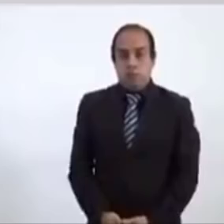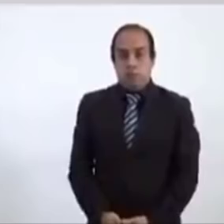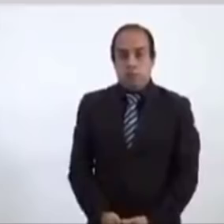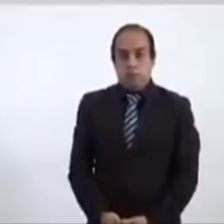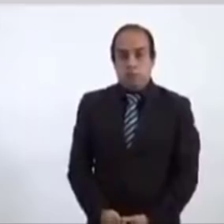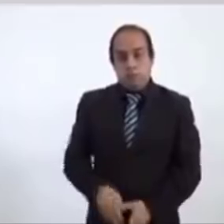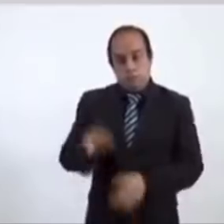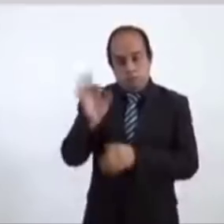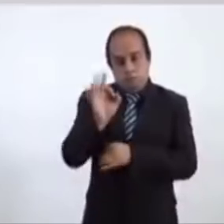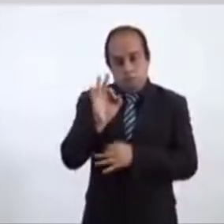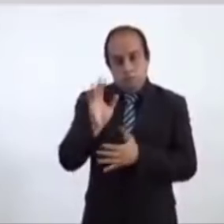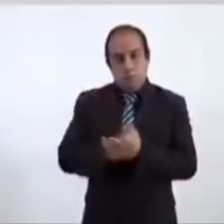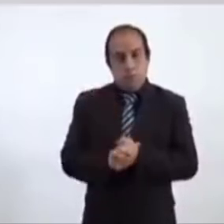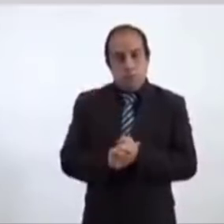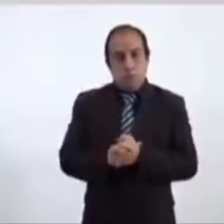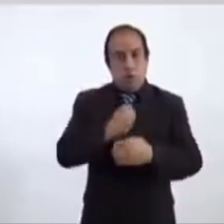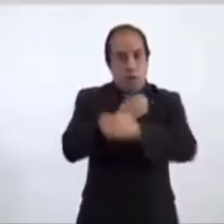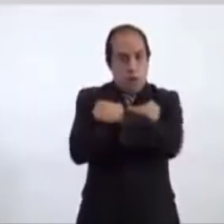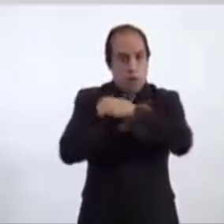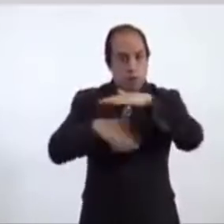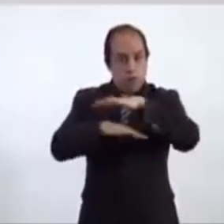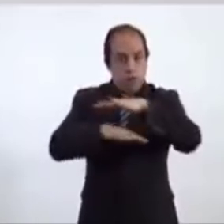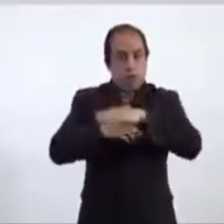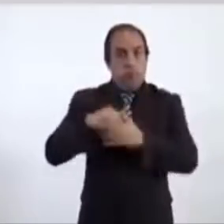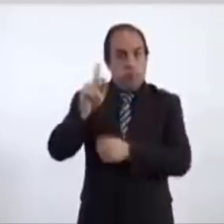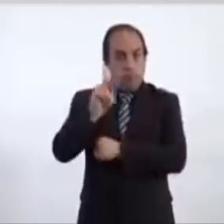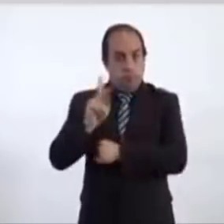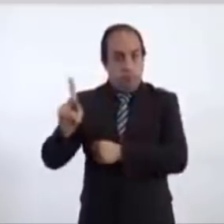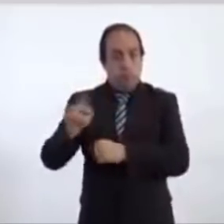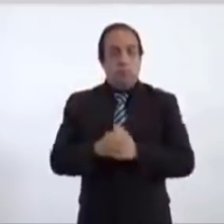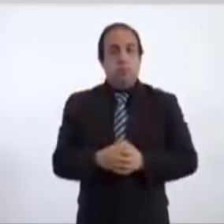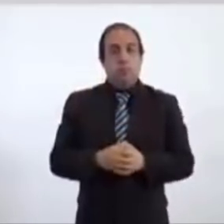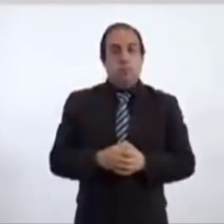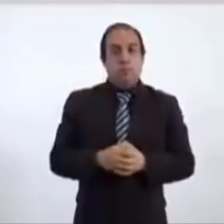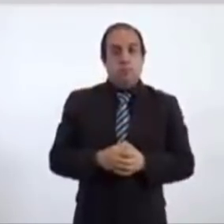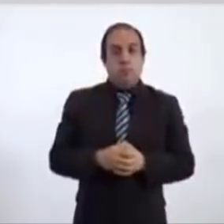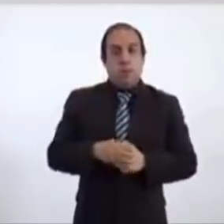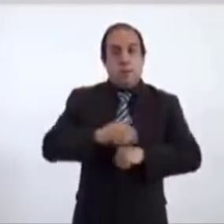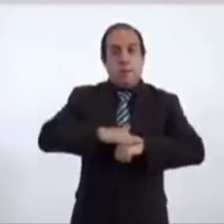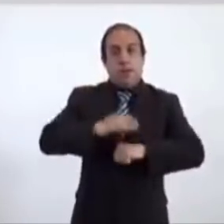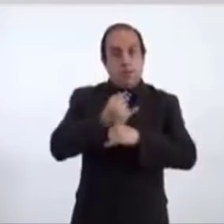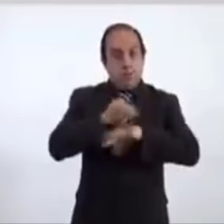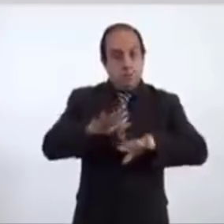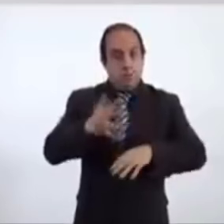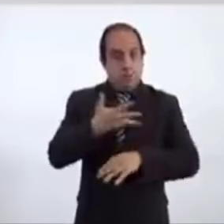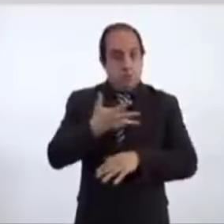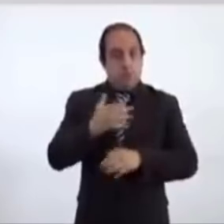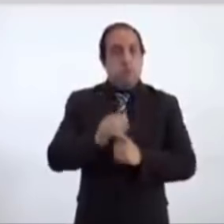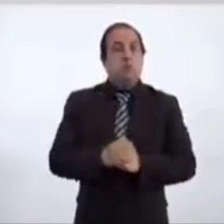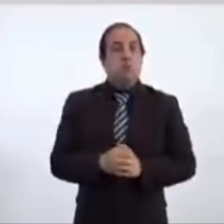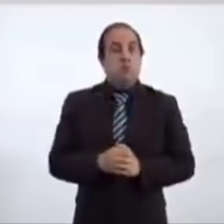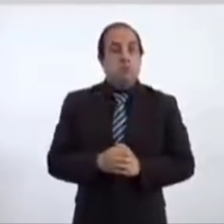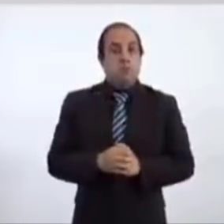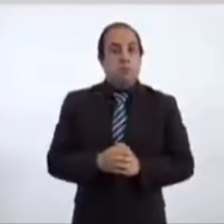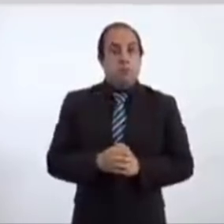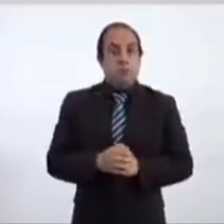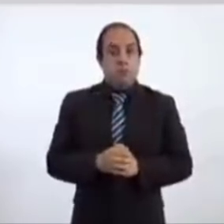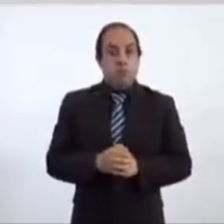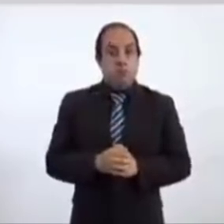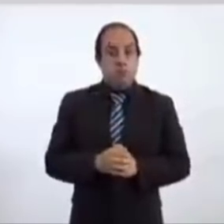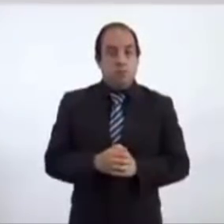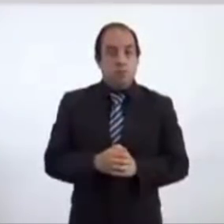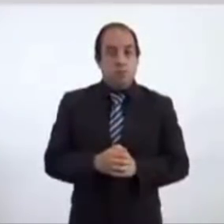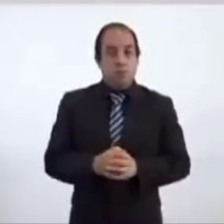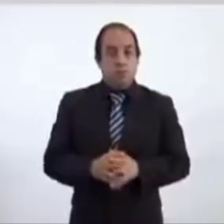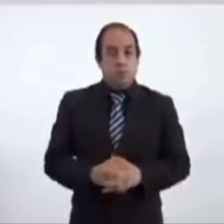Es probable en educación básica pública, que es donde hay más información hasta ahora que tenemos nosotros